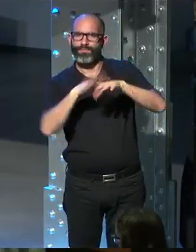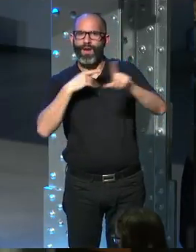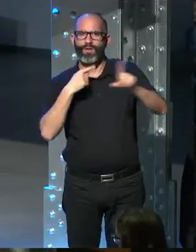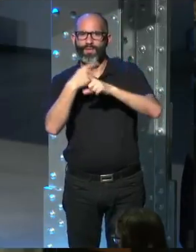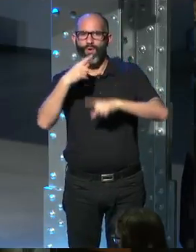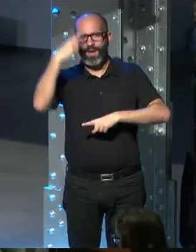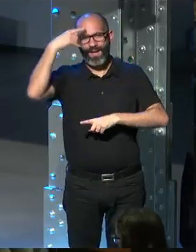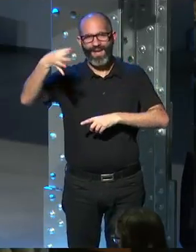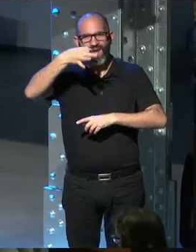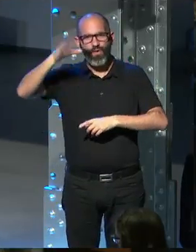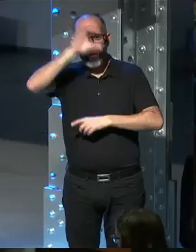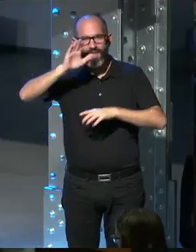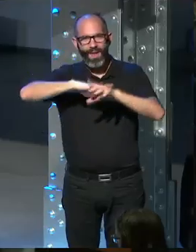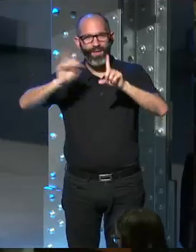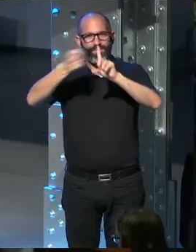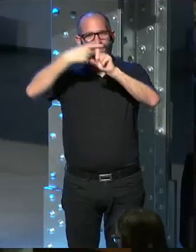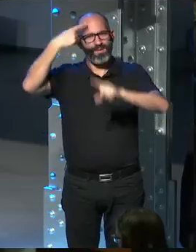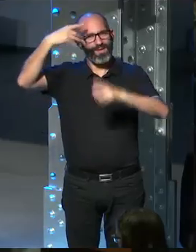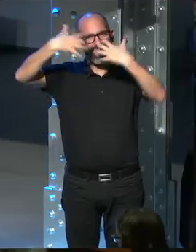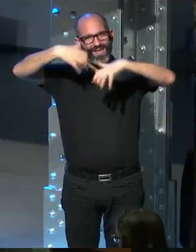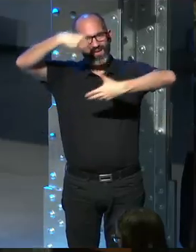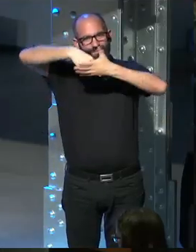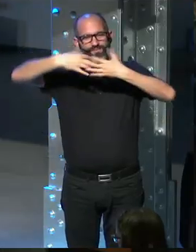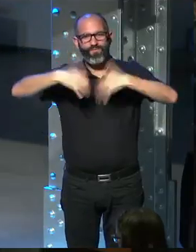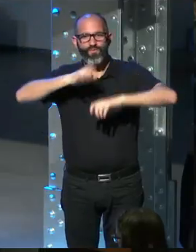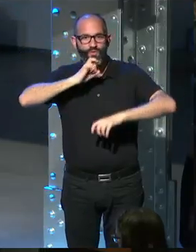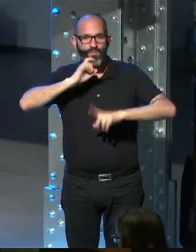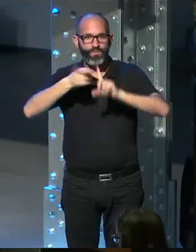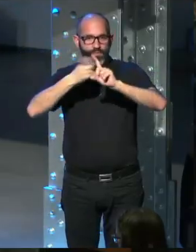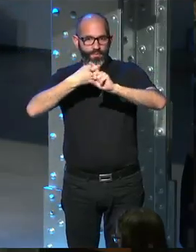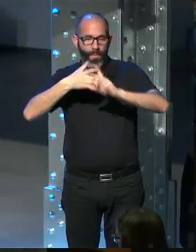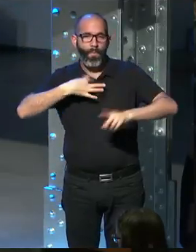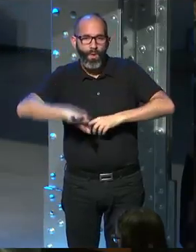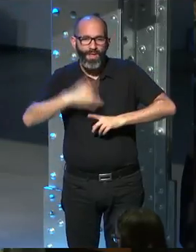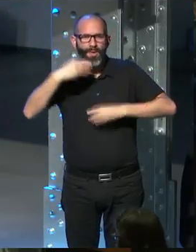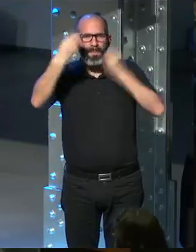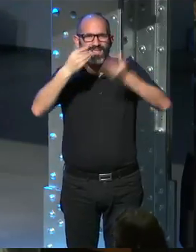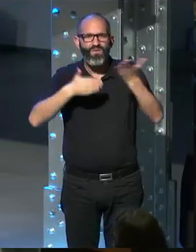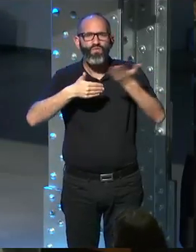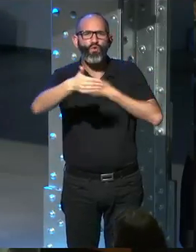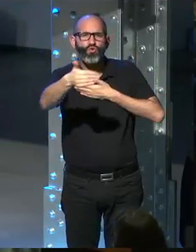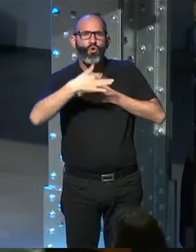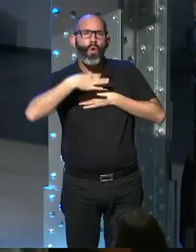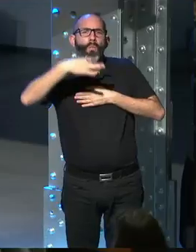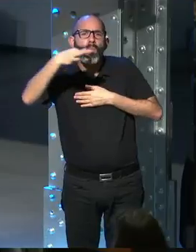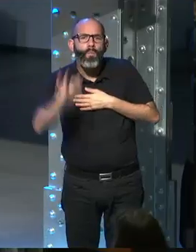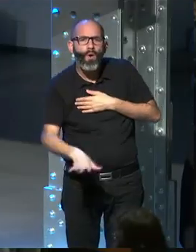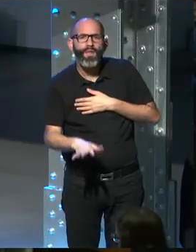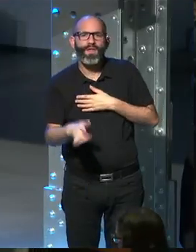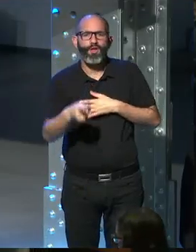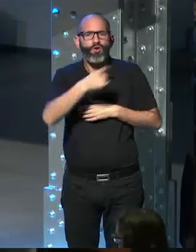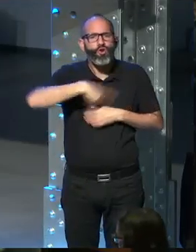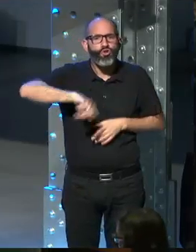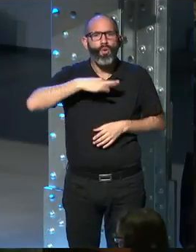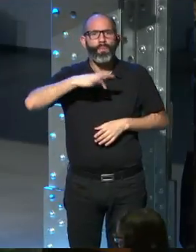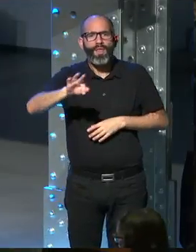poder desvelar las claves neurales, pues me gustaría saber si pensáis que puede llegar a suceder, incluso que podamos